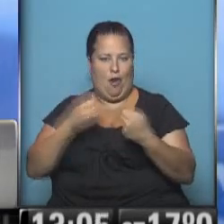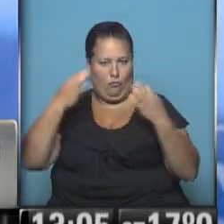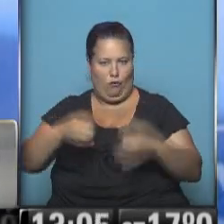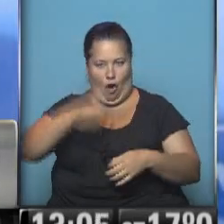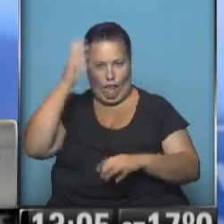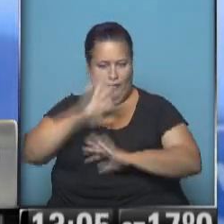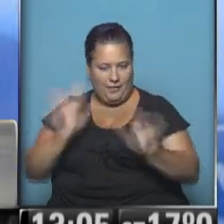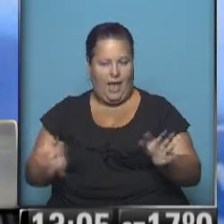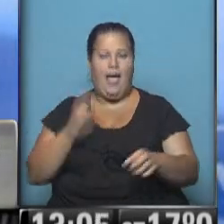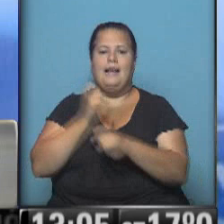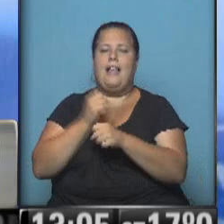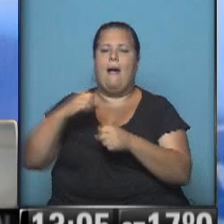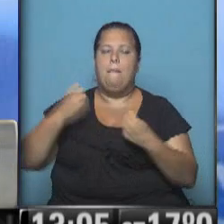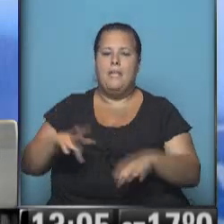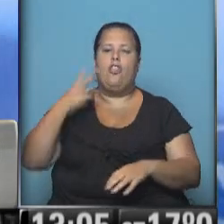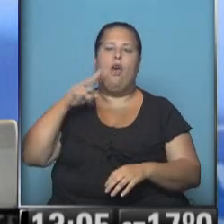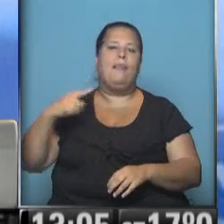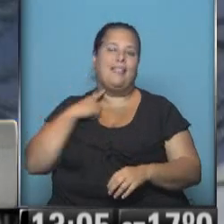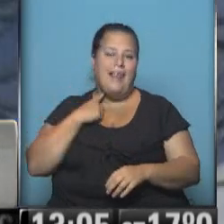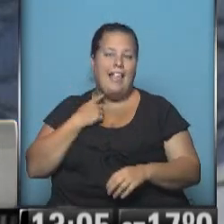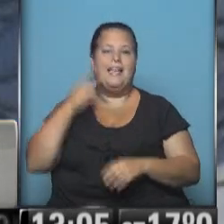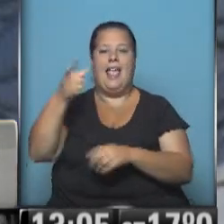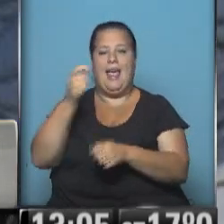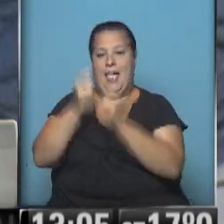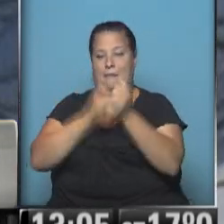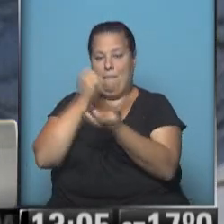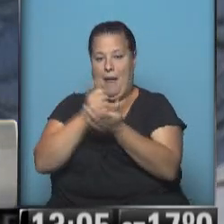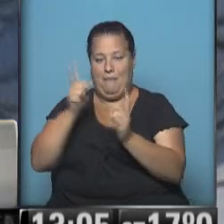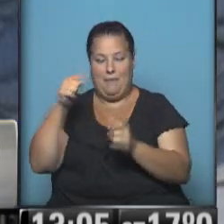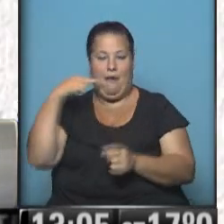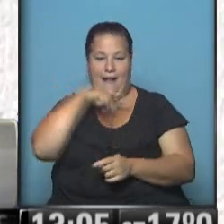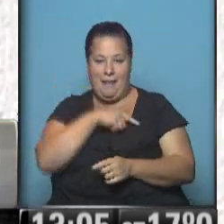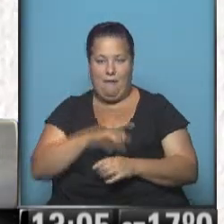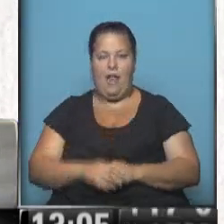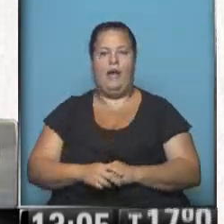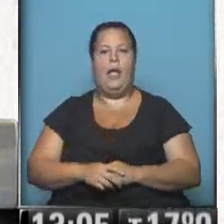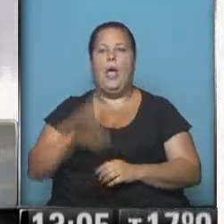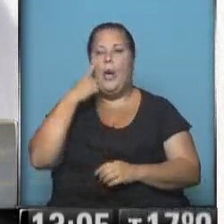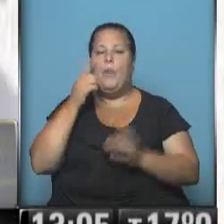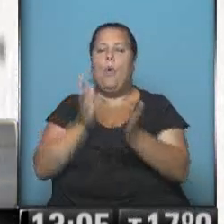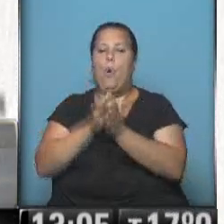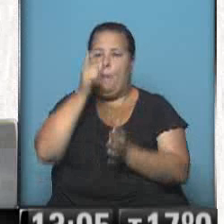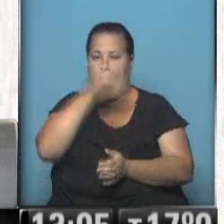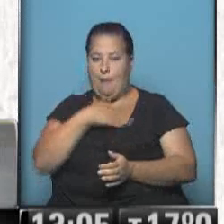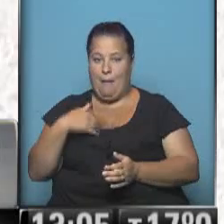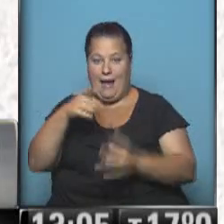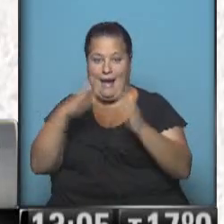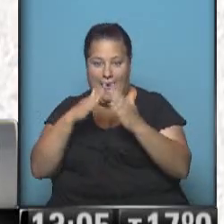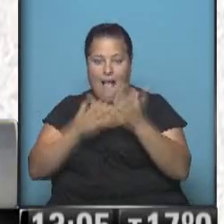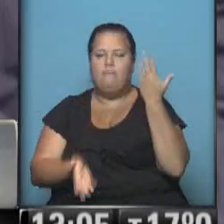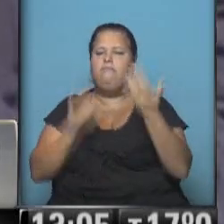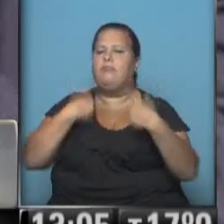en copiloto. Trabajaba desde el año 2013 para la empresa Germanwings y vivía con sus padres en esta casa, que es lo que se